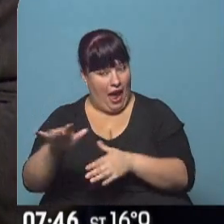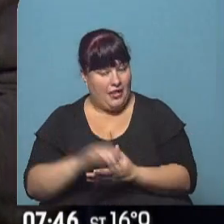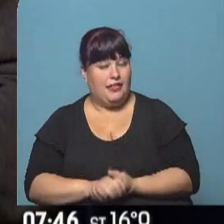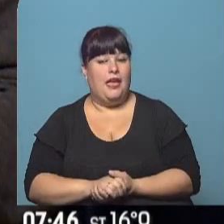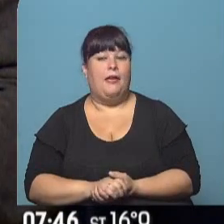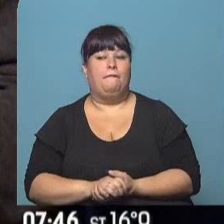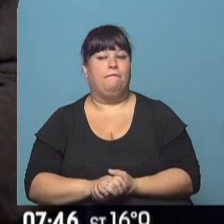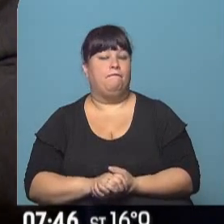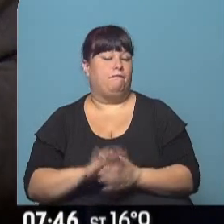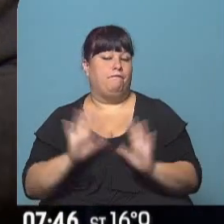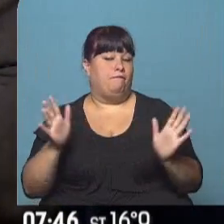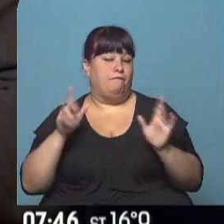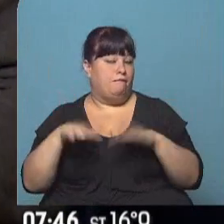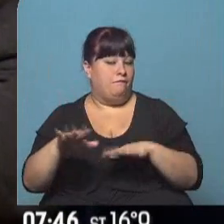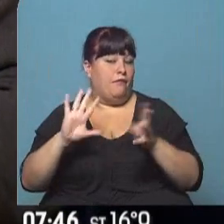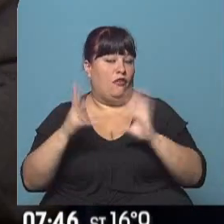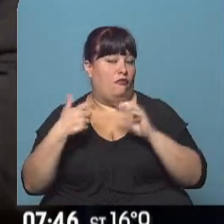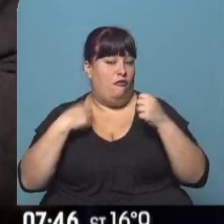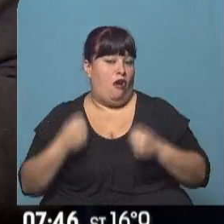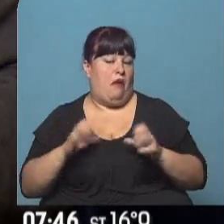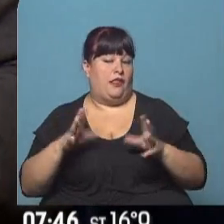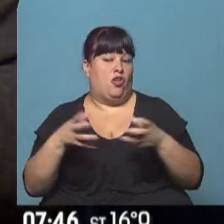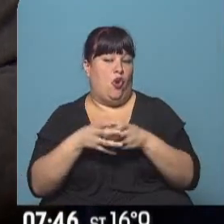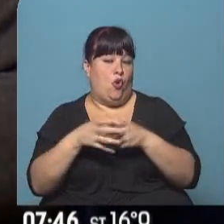es la actividad y la actitud que toman